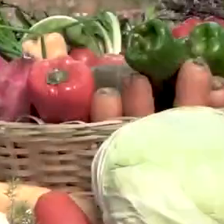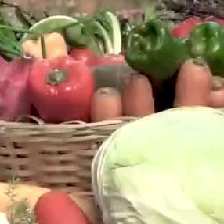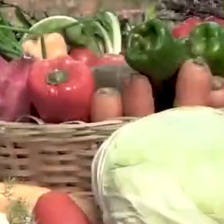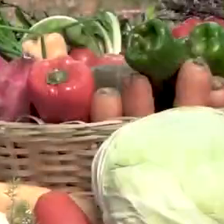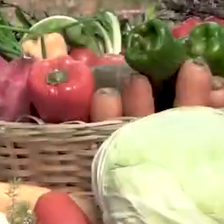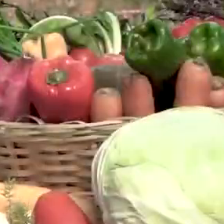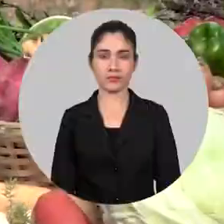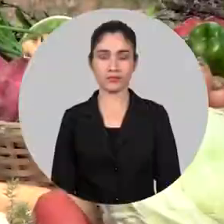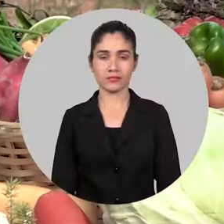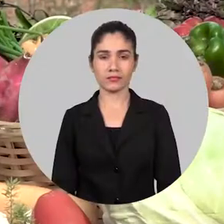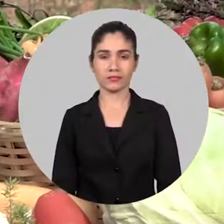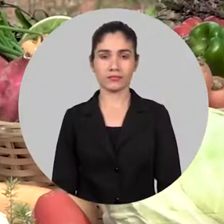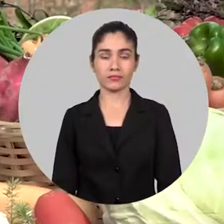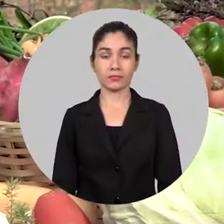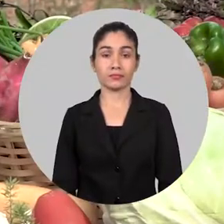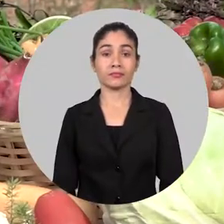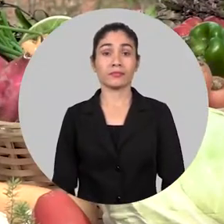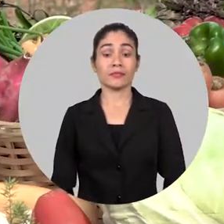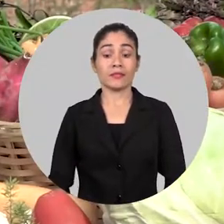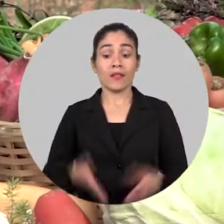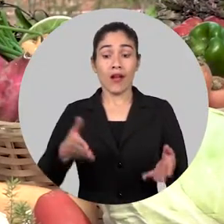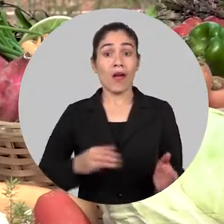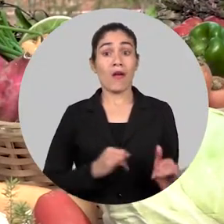Pues ahora ya terminamos la gente de